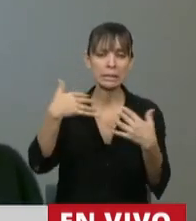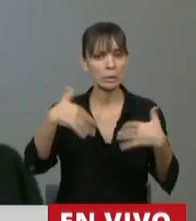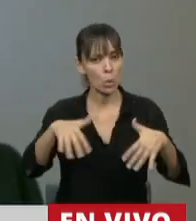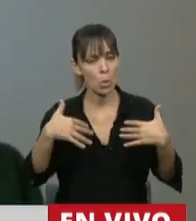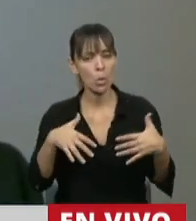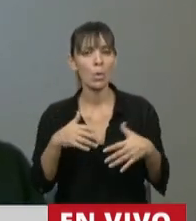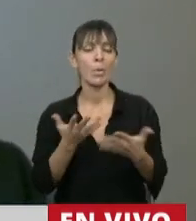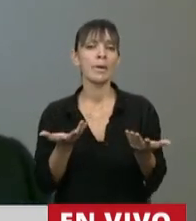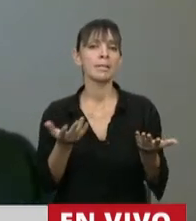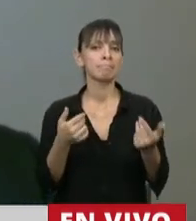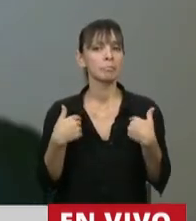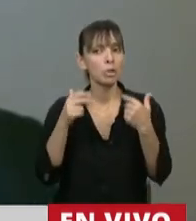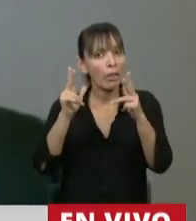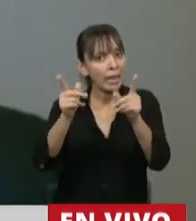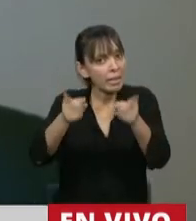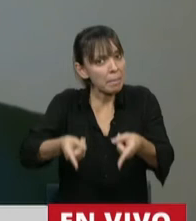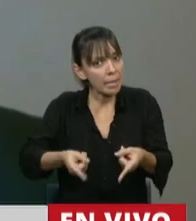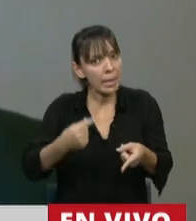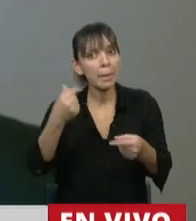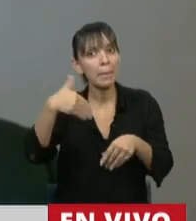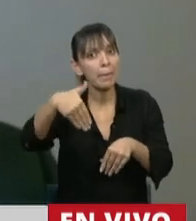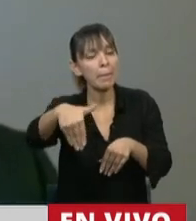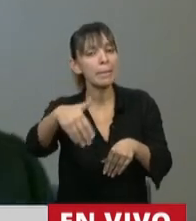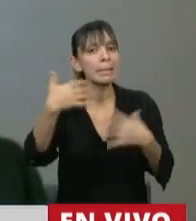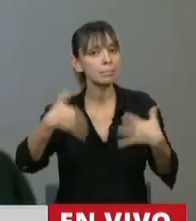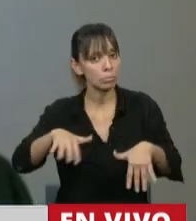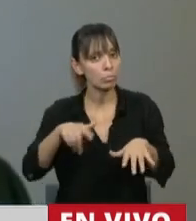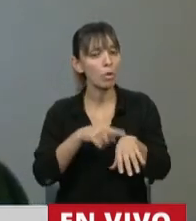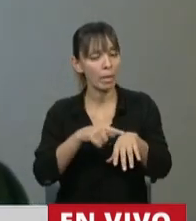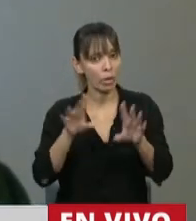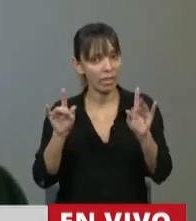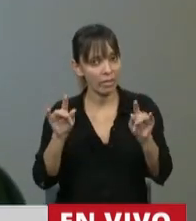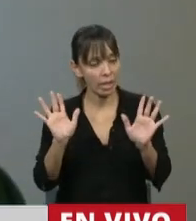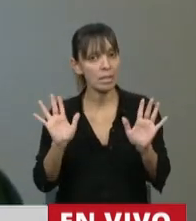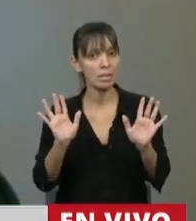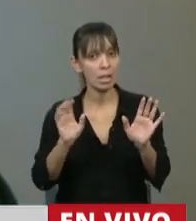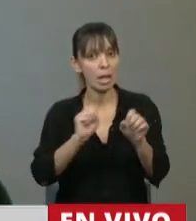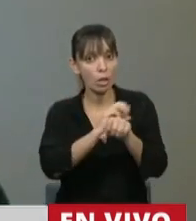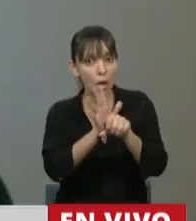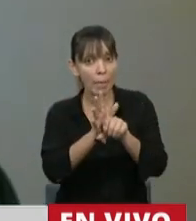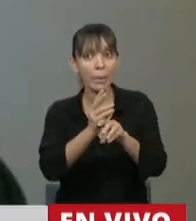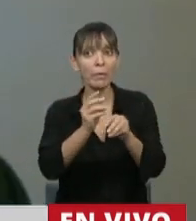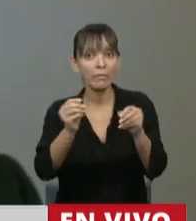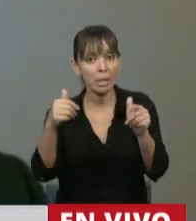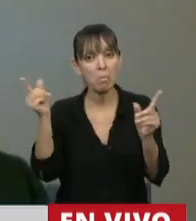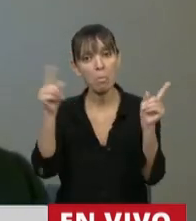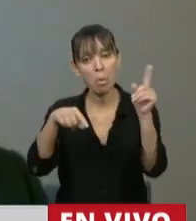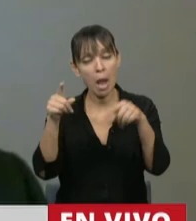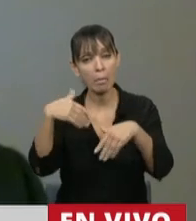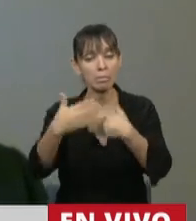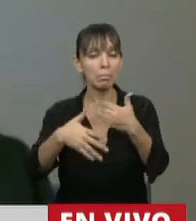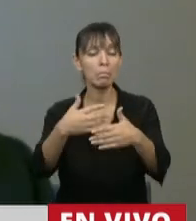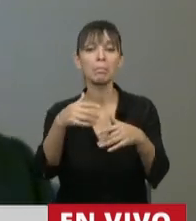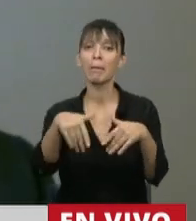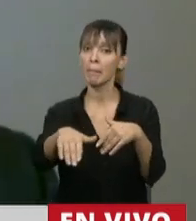diciendo que es muy duro lo que viene después de esta pandemia,